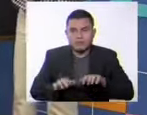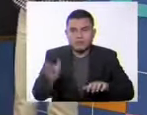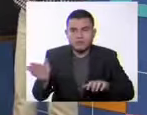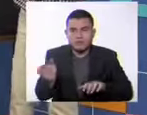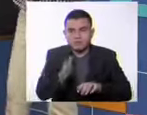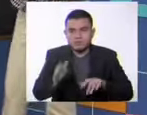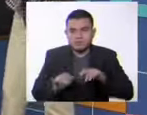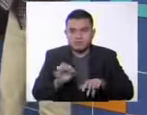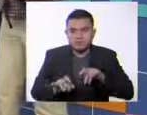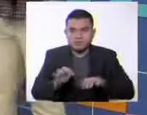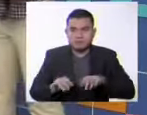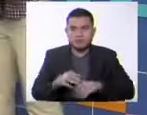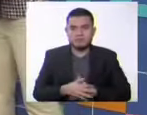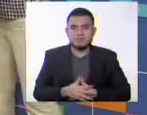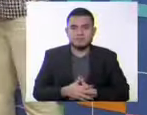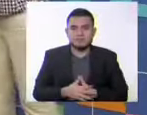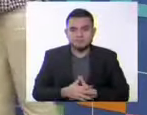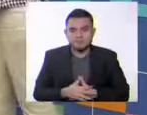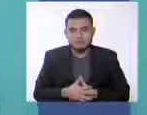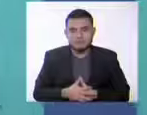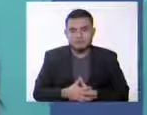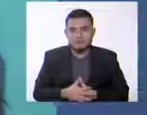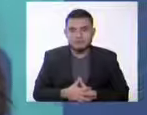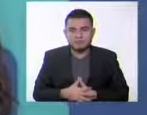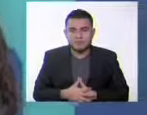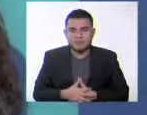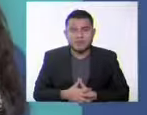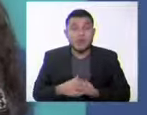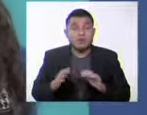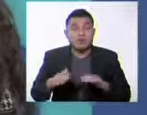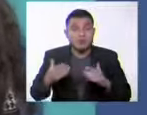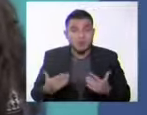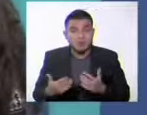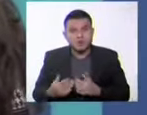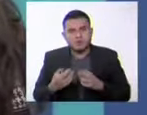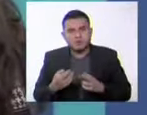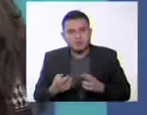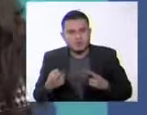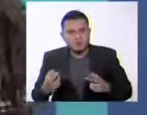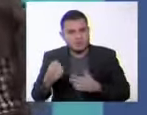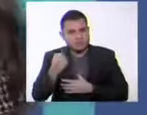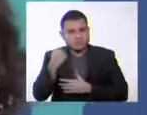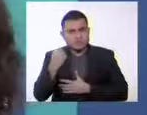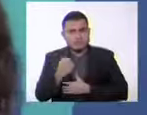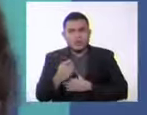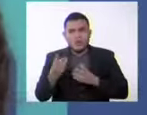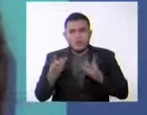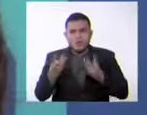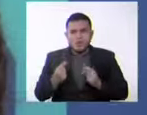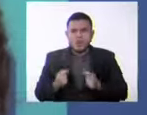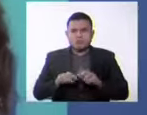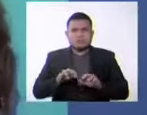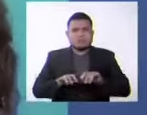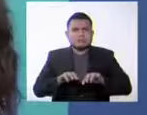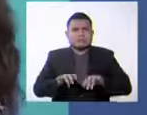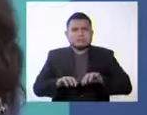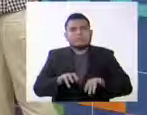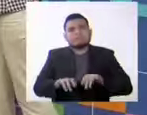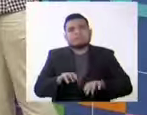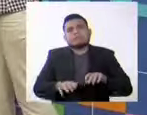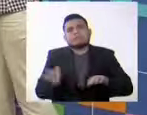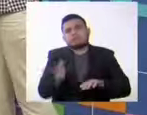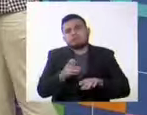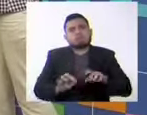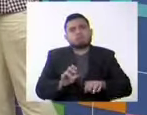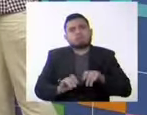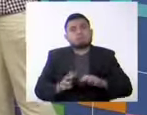es. exacto. La Entonces, máquina de escribir, porque fue un recurso muy... Imagínate cuánto se ha escrito en máquina de escribir, cuántos